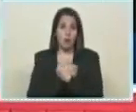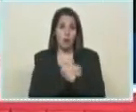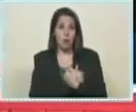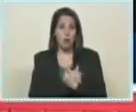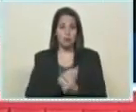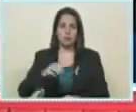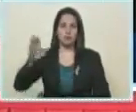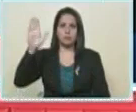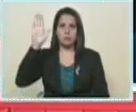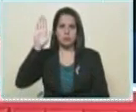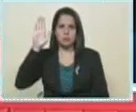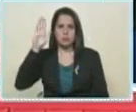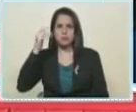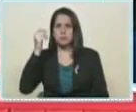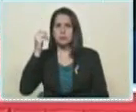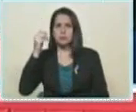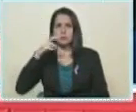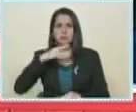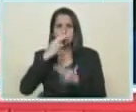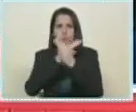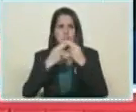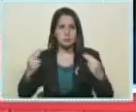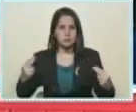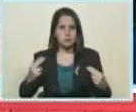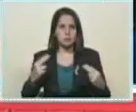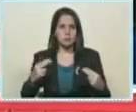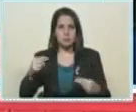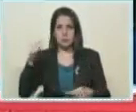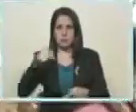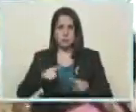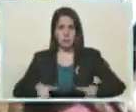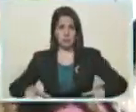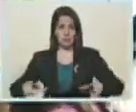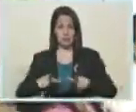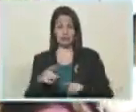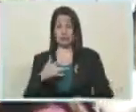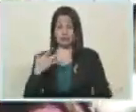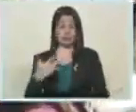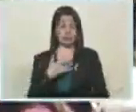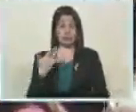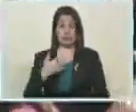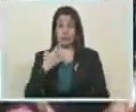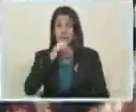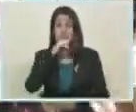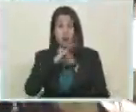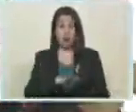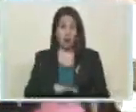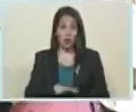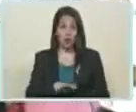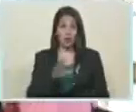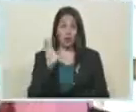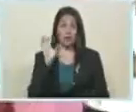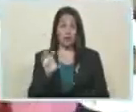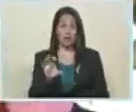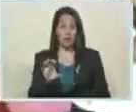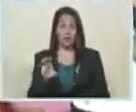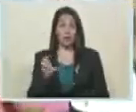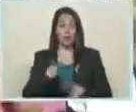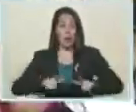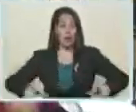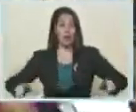este juramento de compromiso en este lugar sensiblemente histórico de la patria, el campo de